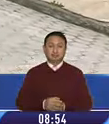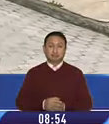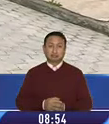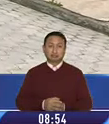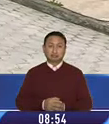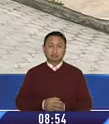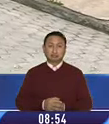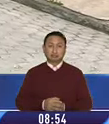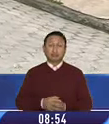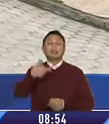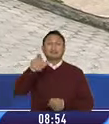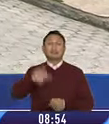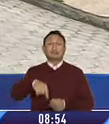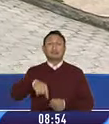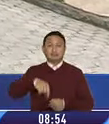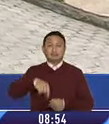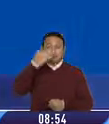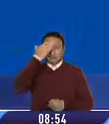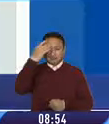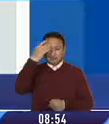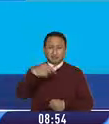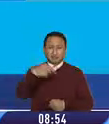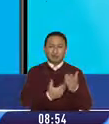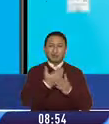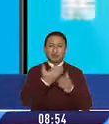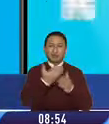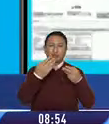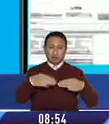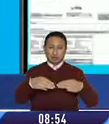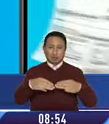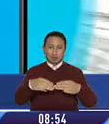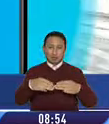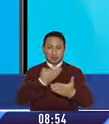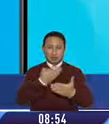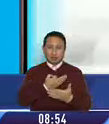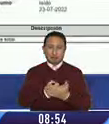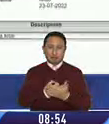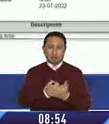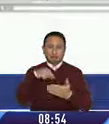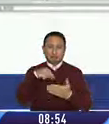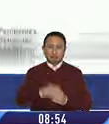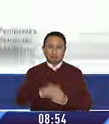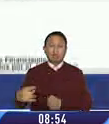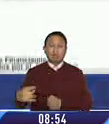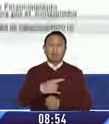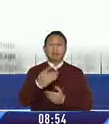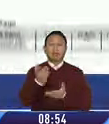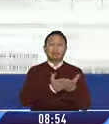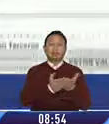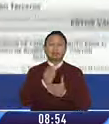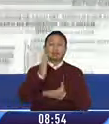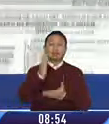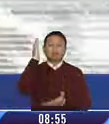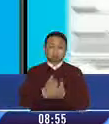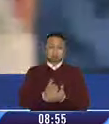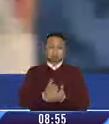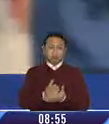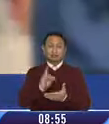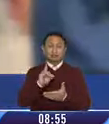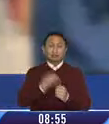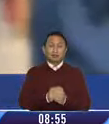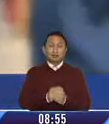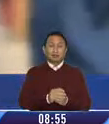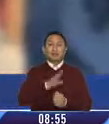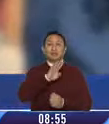ciudadanía se familiarice con el nuevo método de facturación, se ha dispuesto que los cortes del servicio por impago del mismo se realicen 48